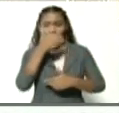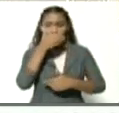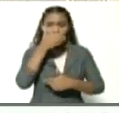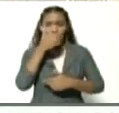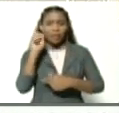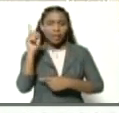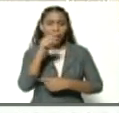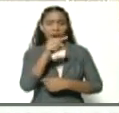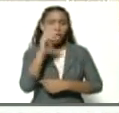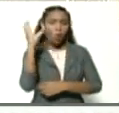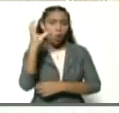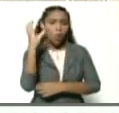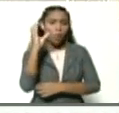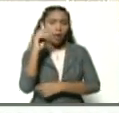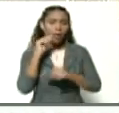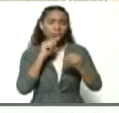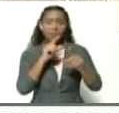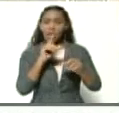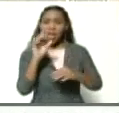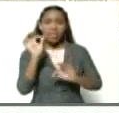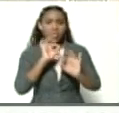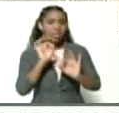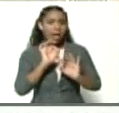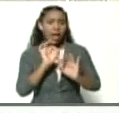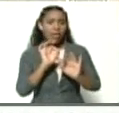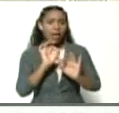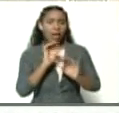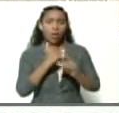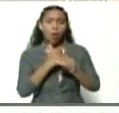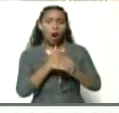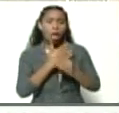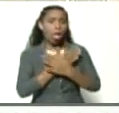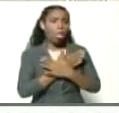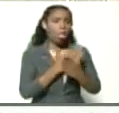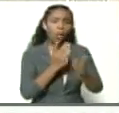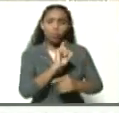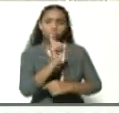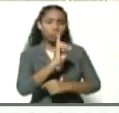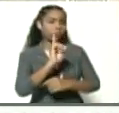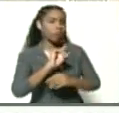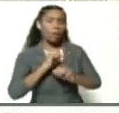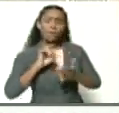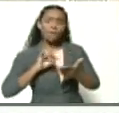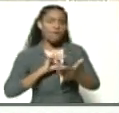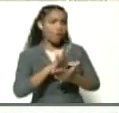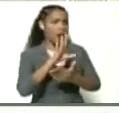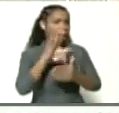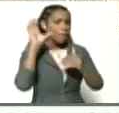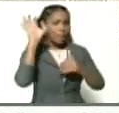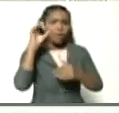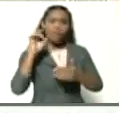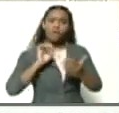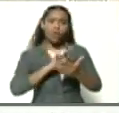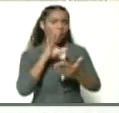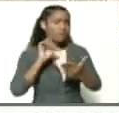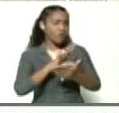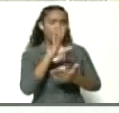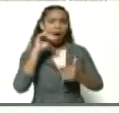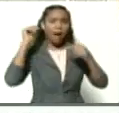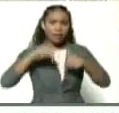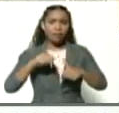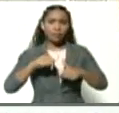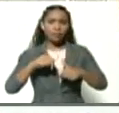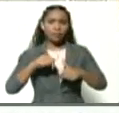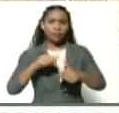de Colombia. Tolerancia cero. Todos los grupos los sacaremos del país. Fuera del país. Fuera de aquí.